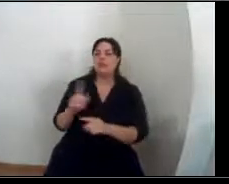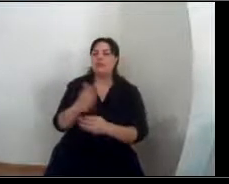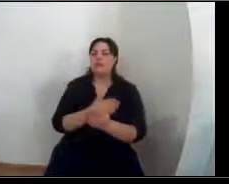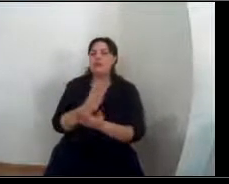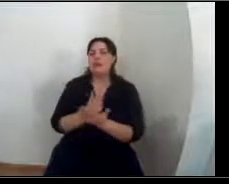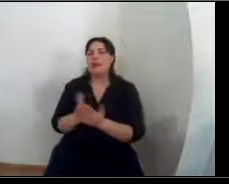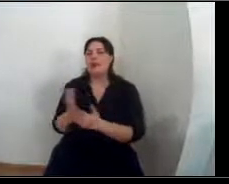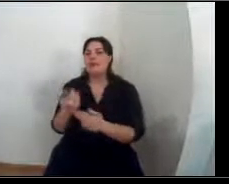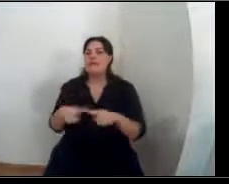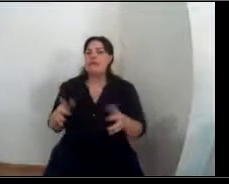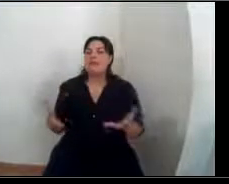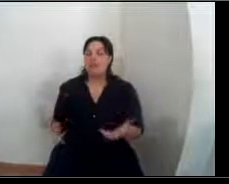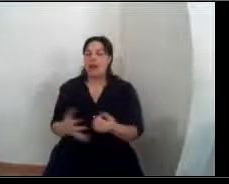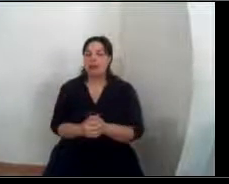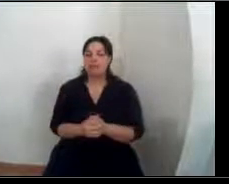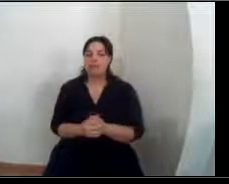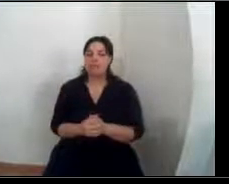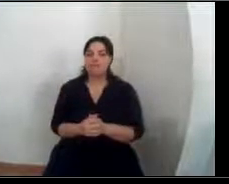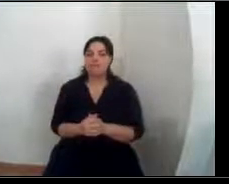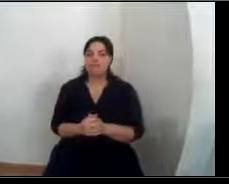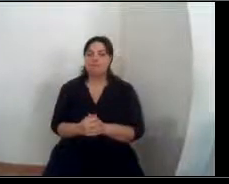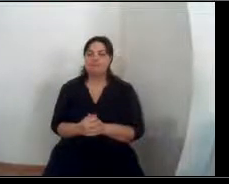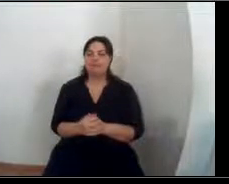Claro, es que yo creo que